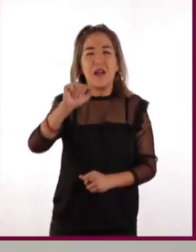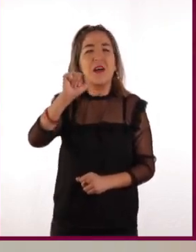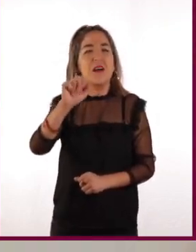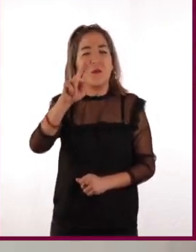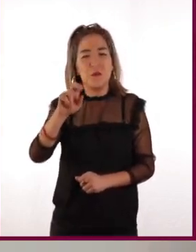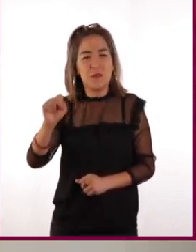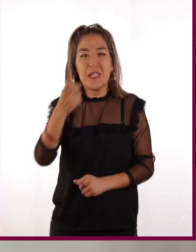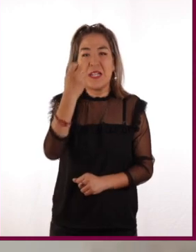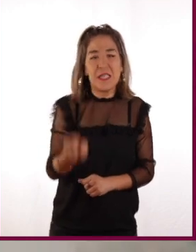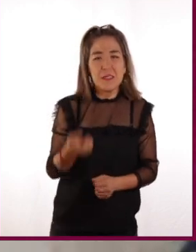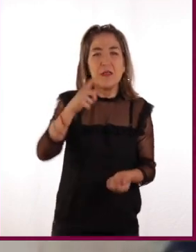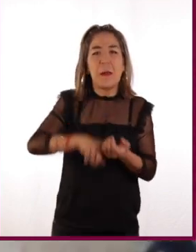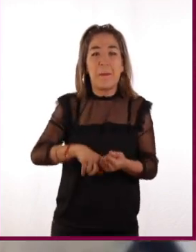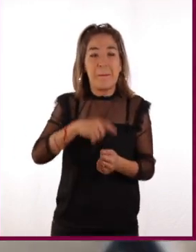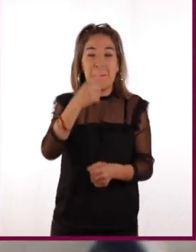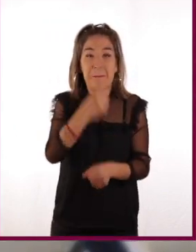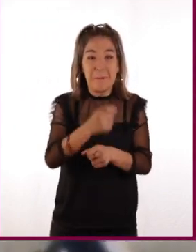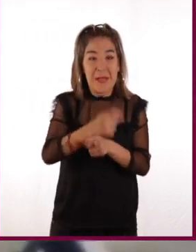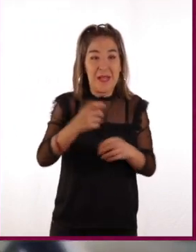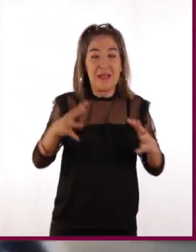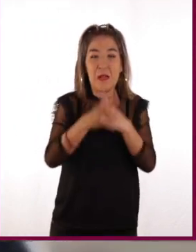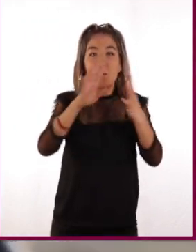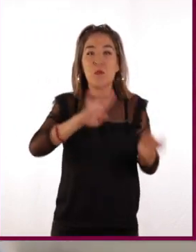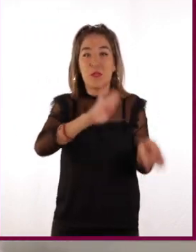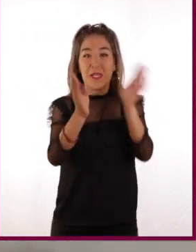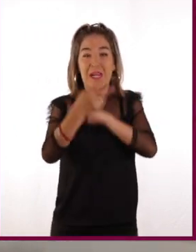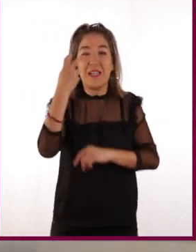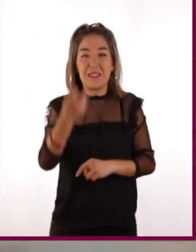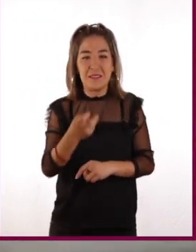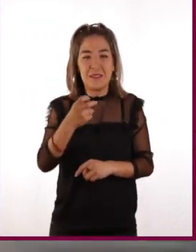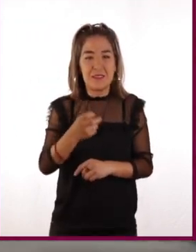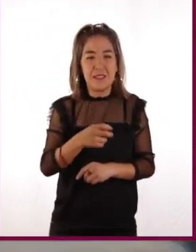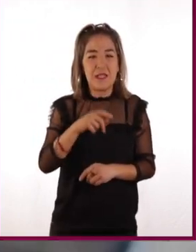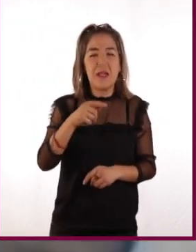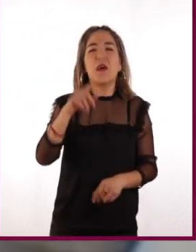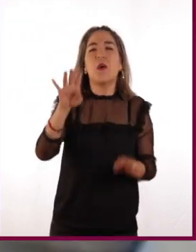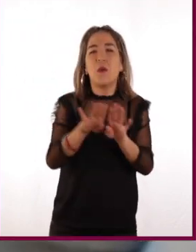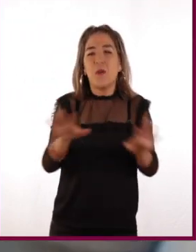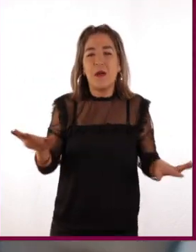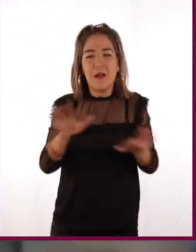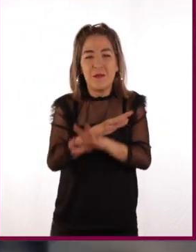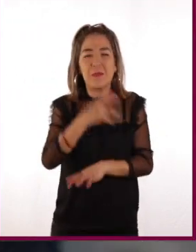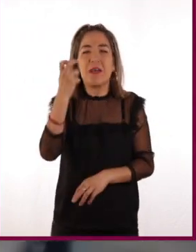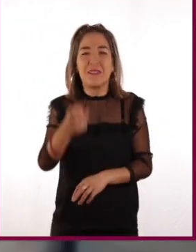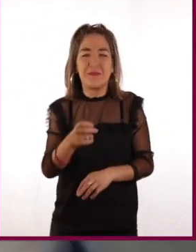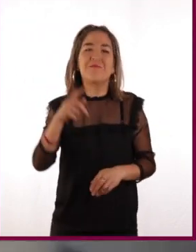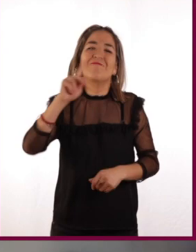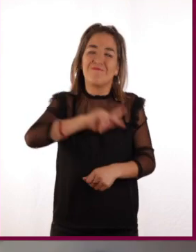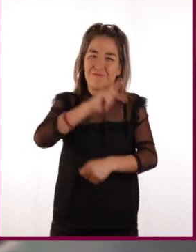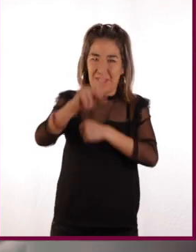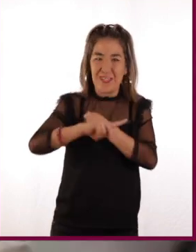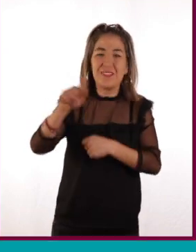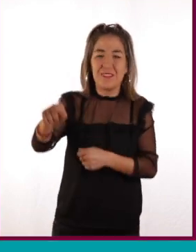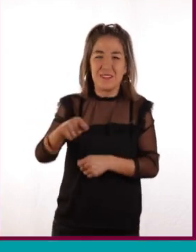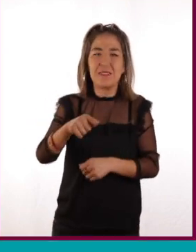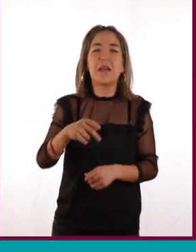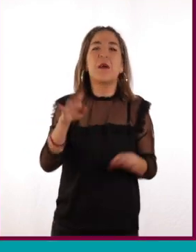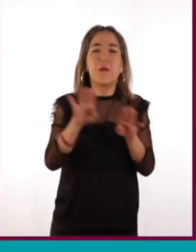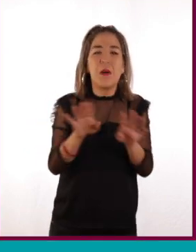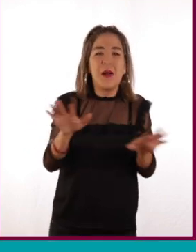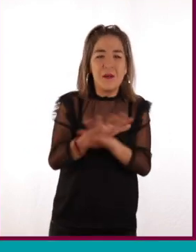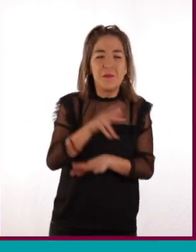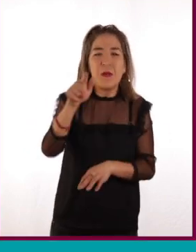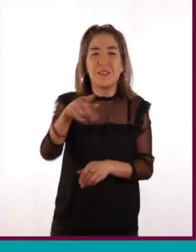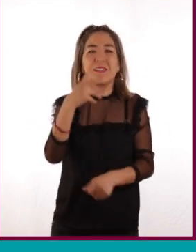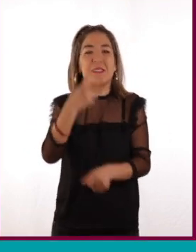La Bauhaus fue fundada al final de la Primera Guerra Mundial en Alemania, tal vez el país más afectado por la guerra. Desde